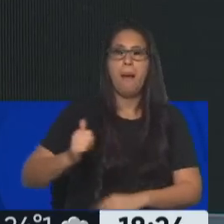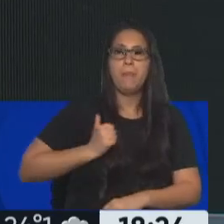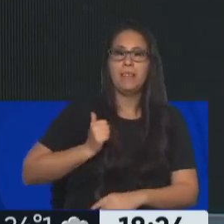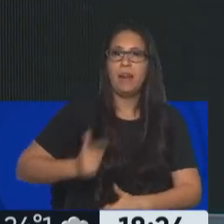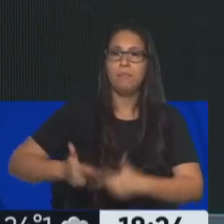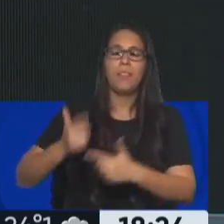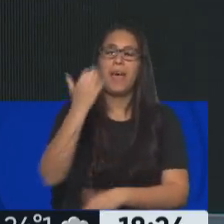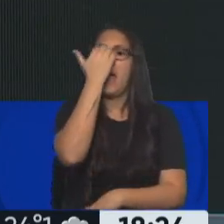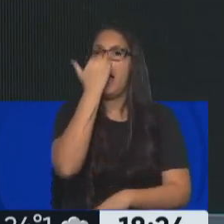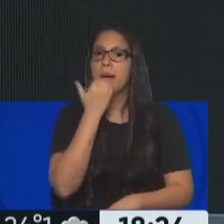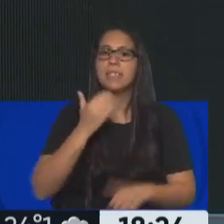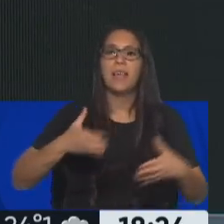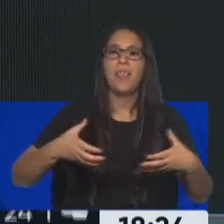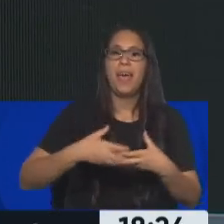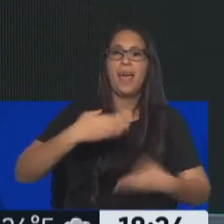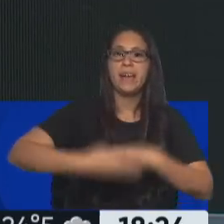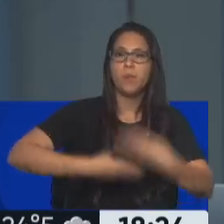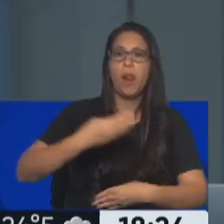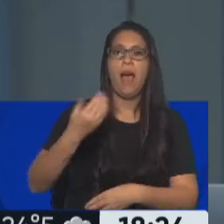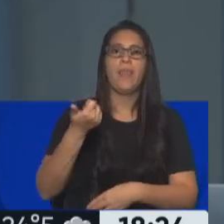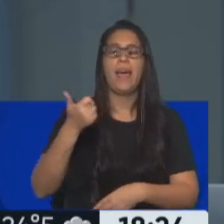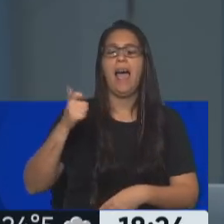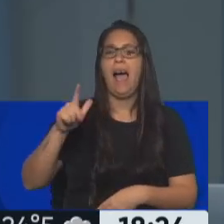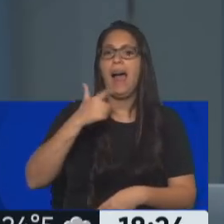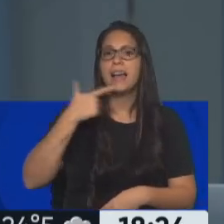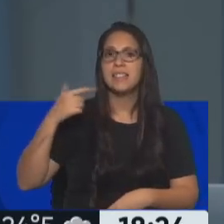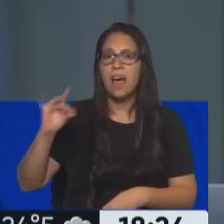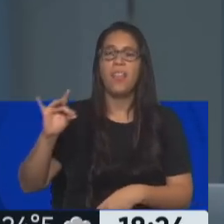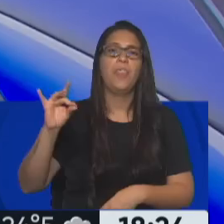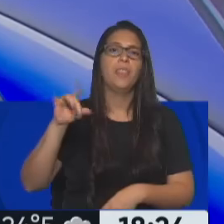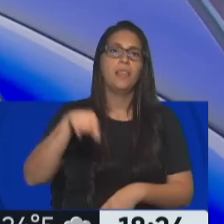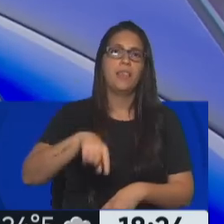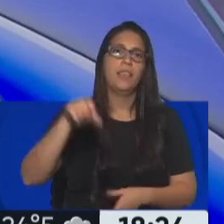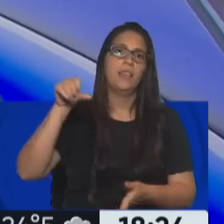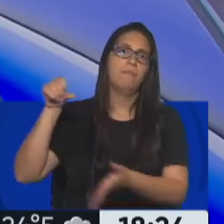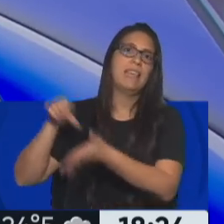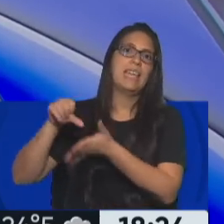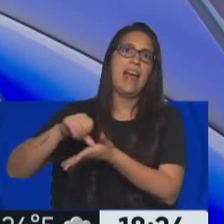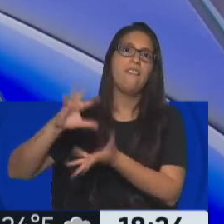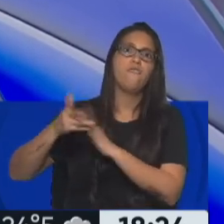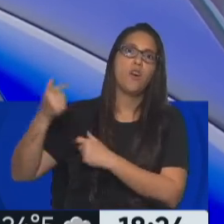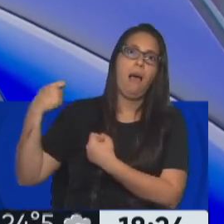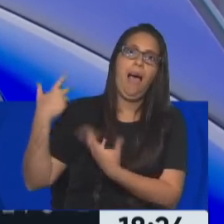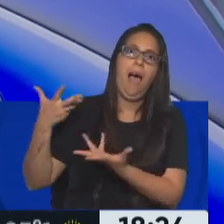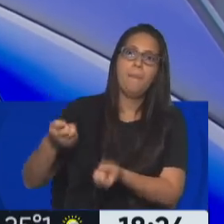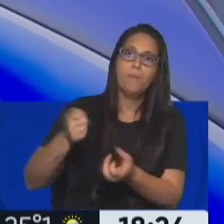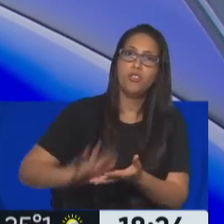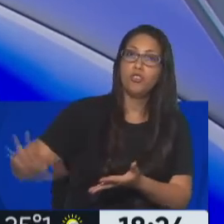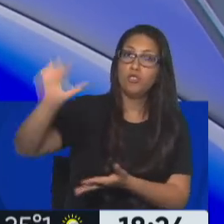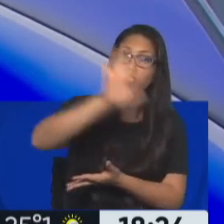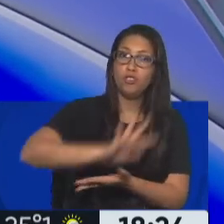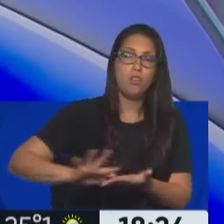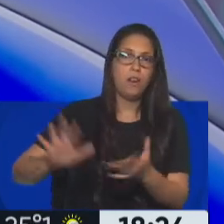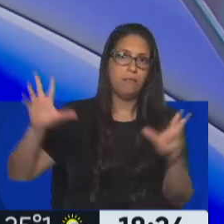Hamas, de Hezbollah, ahora de Bashar al-Assad, lo que limita la presencia iraní en los alrededores